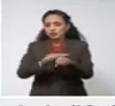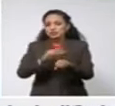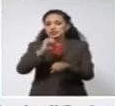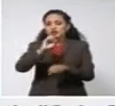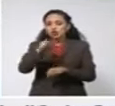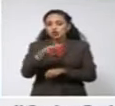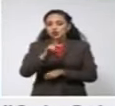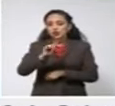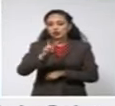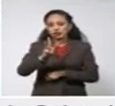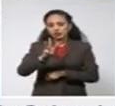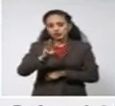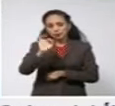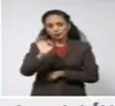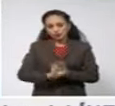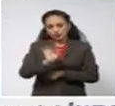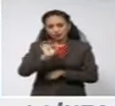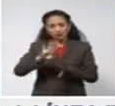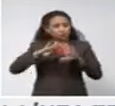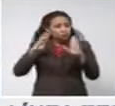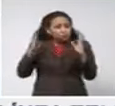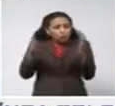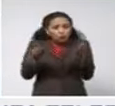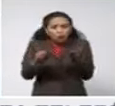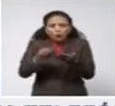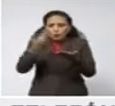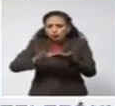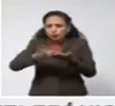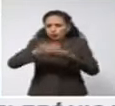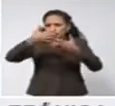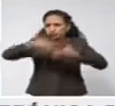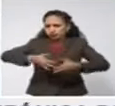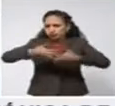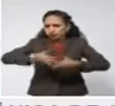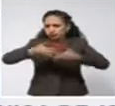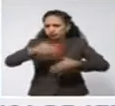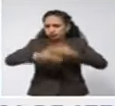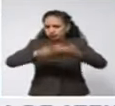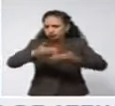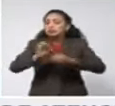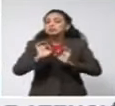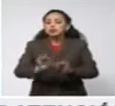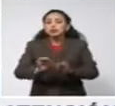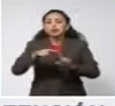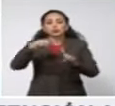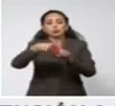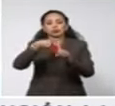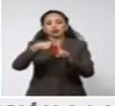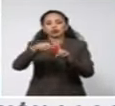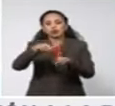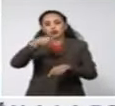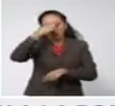0,93% de todas las muestras procesadas. Han resultado positivas en nuestro país.